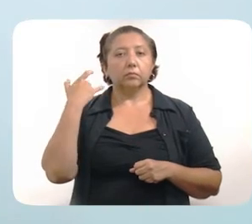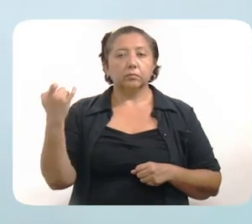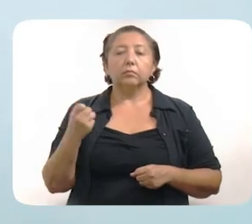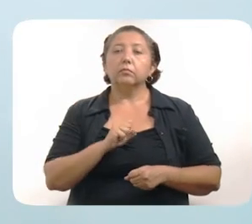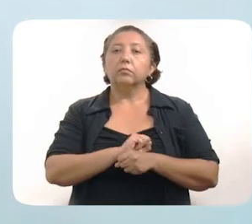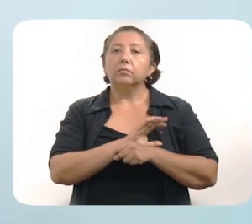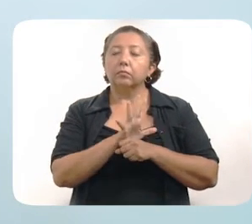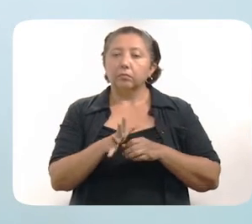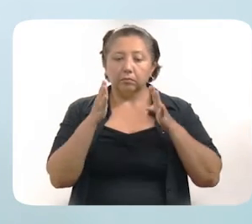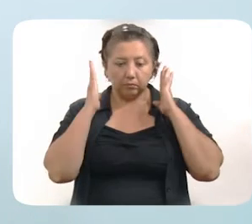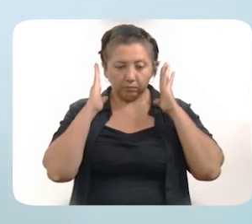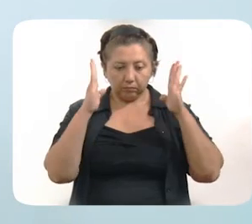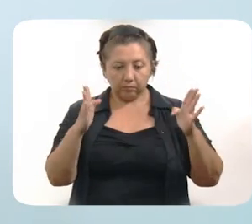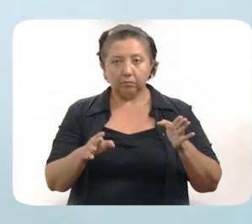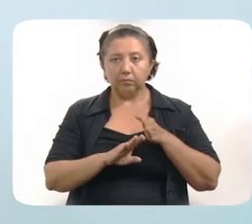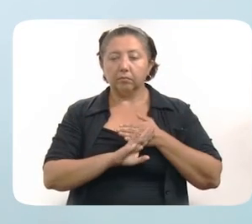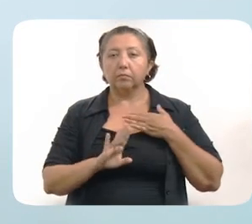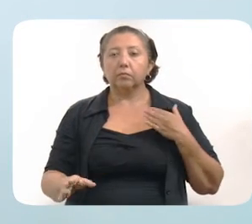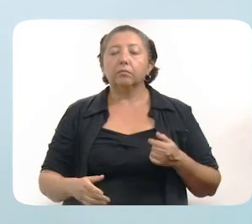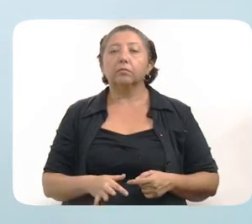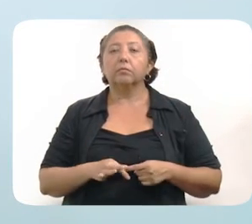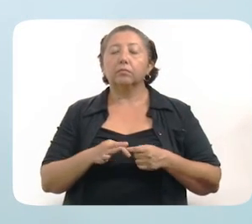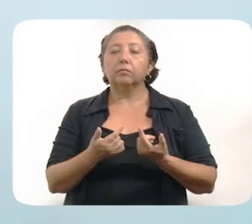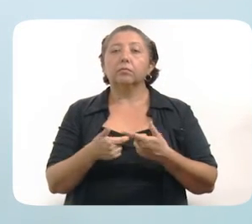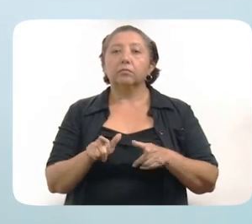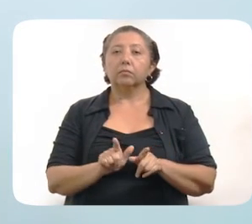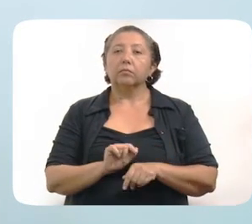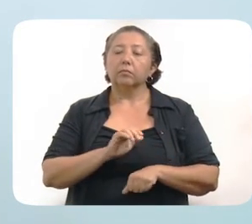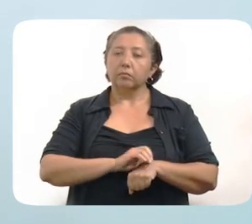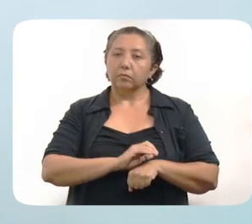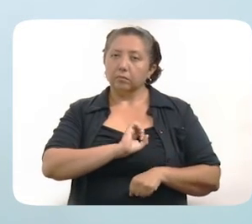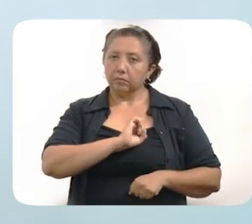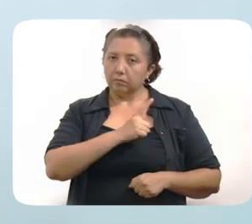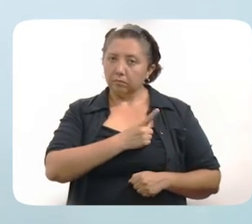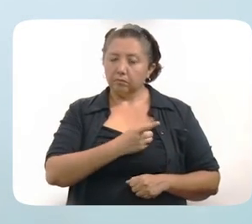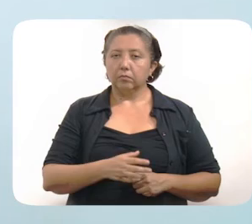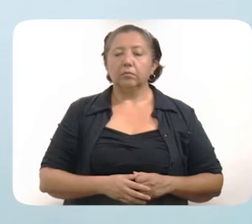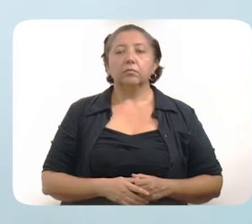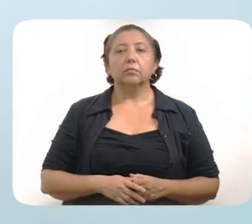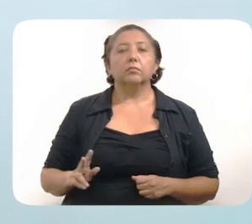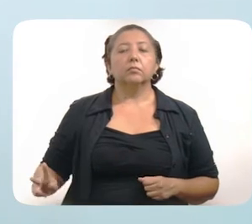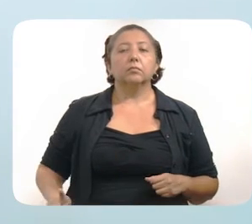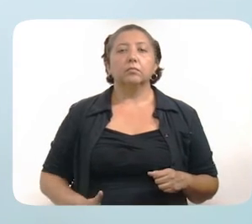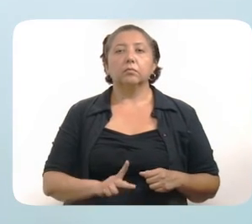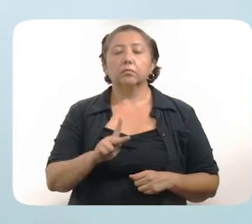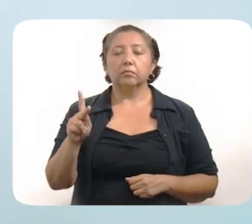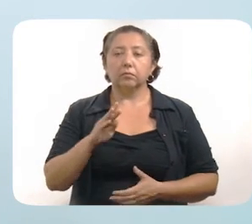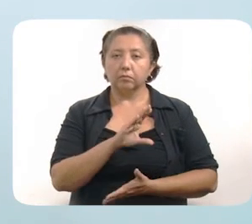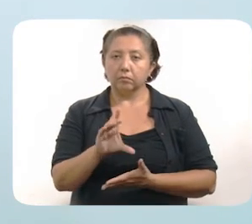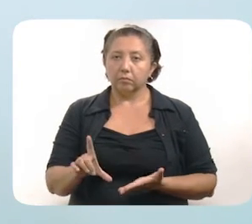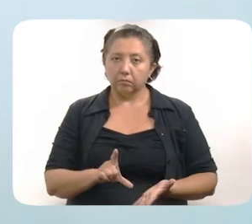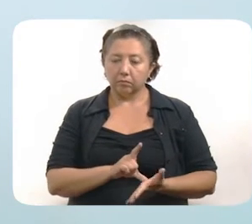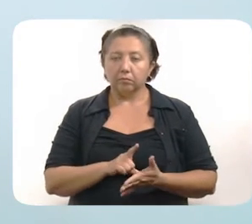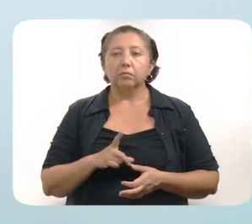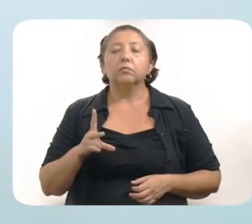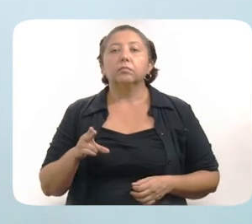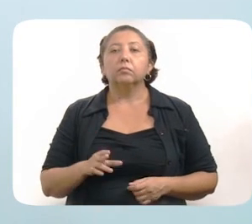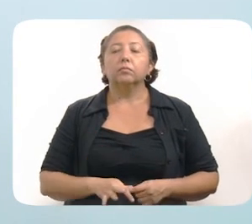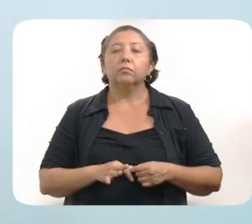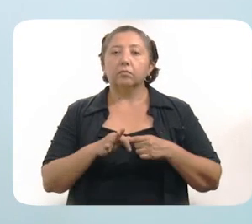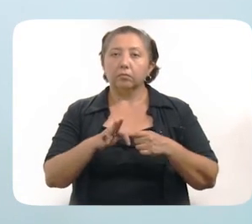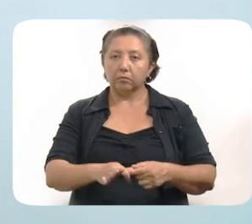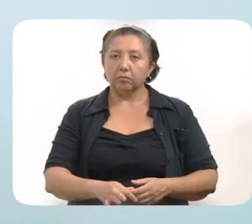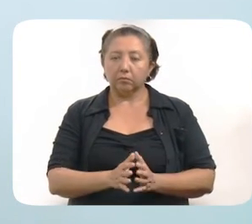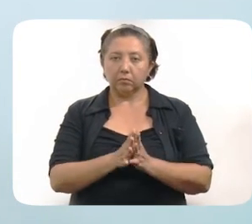coronavirus focalizando la prevención con la presencia de brigadas de amigos de la salud en los municipios colonias y comisarías que